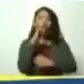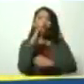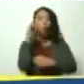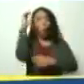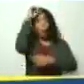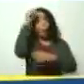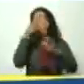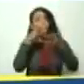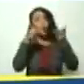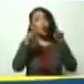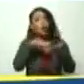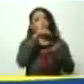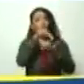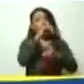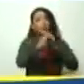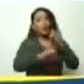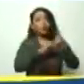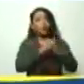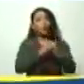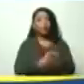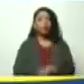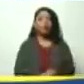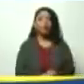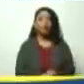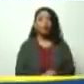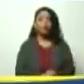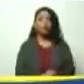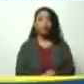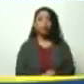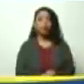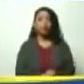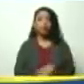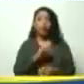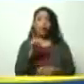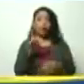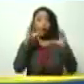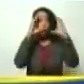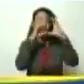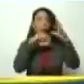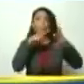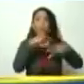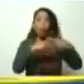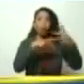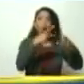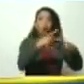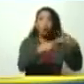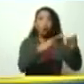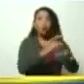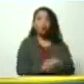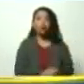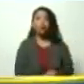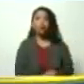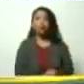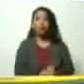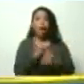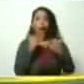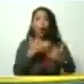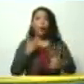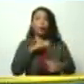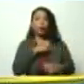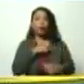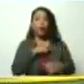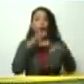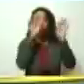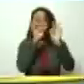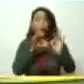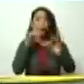opinión pública nacional e internacional está en fase en proceso ahora estamos en la fase de